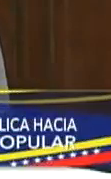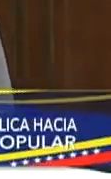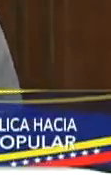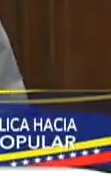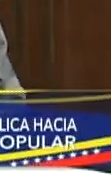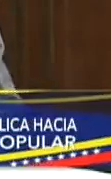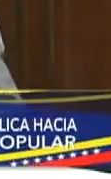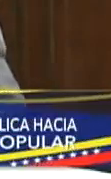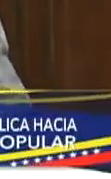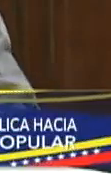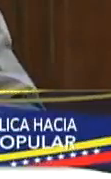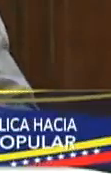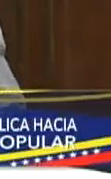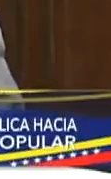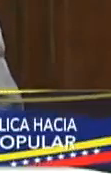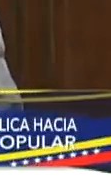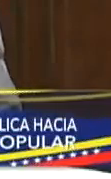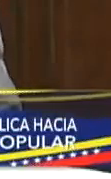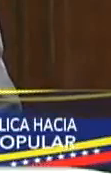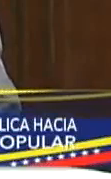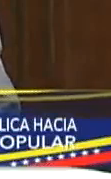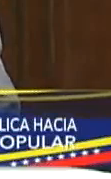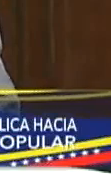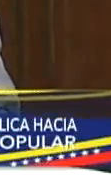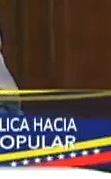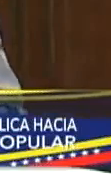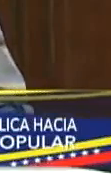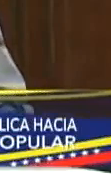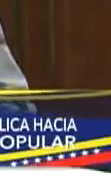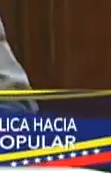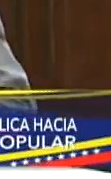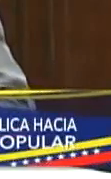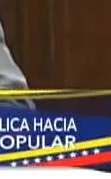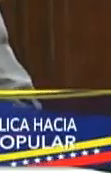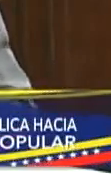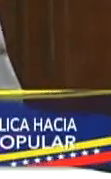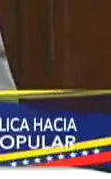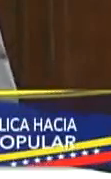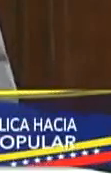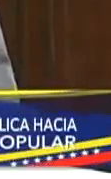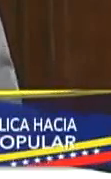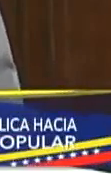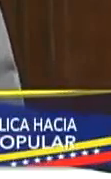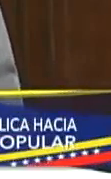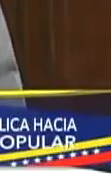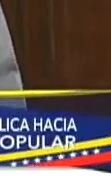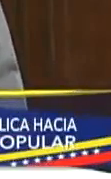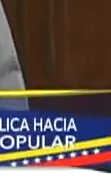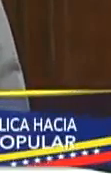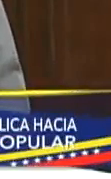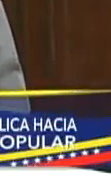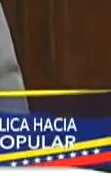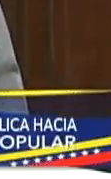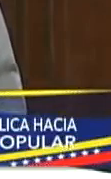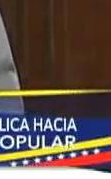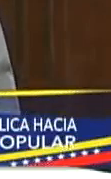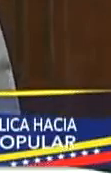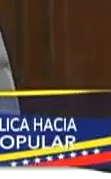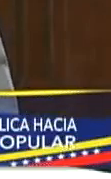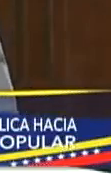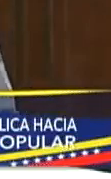Ambiente y Ecosocialismo. O sea, son las comisiones de la Asamblea Nacional que están directamente relacionadas con el trabajo y